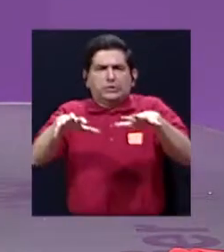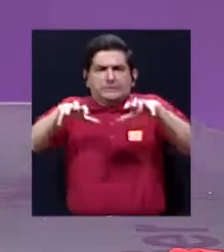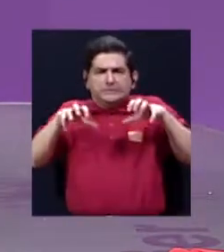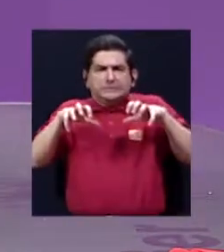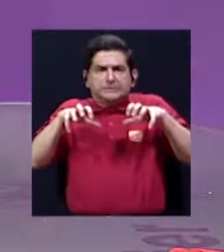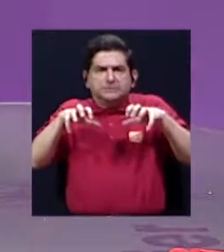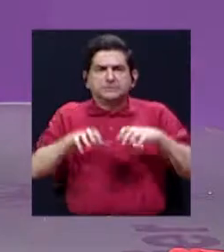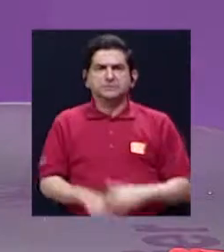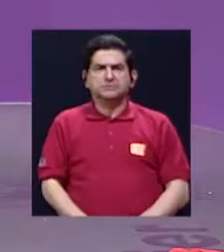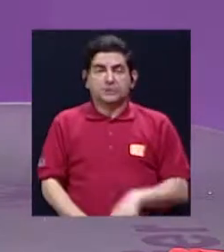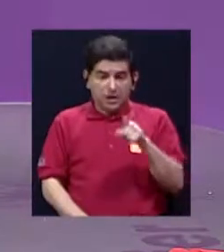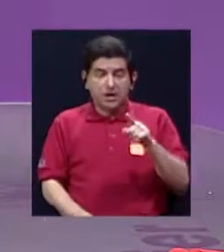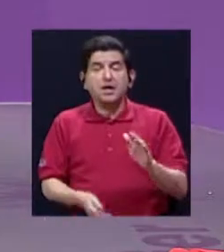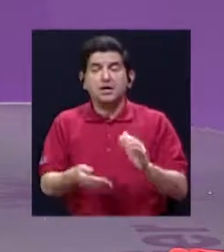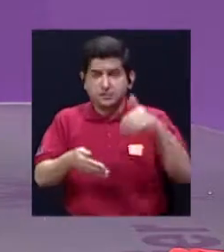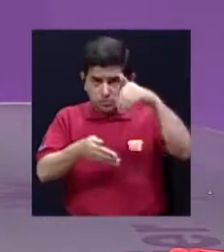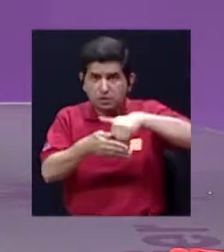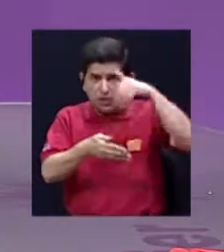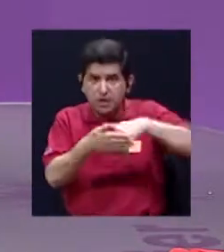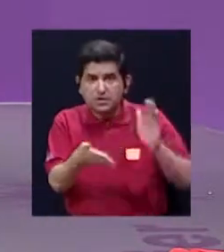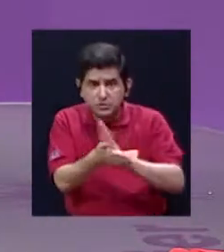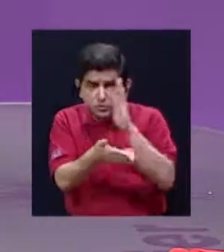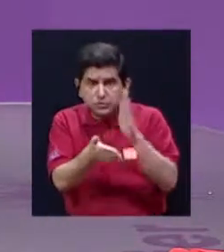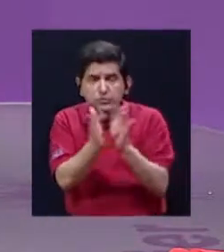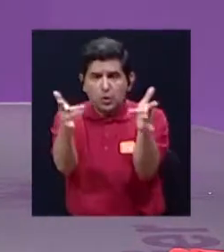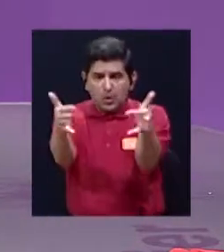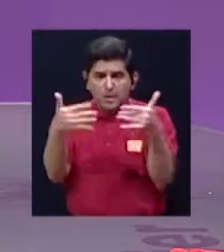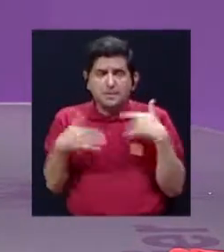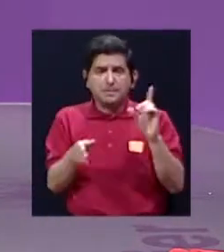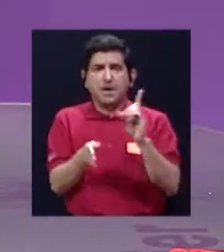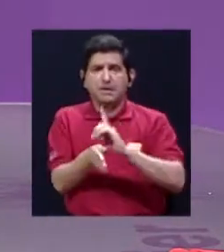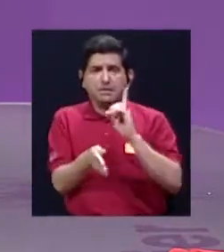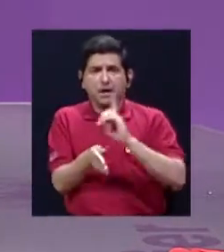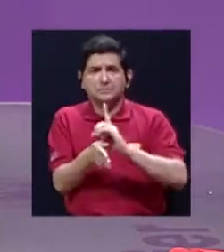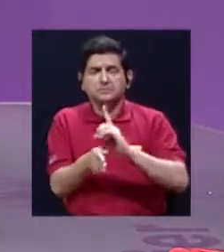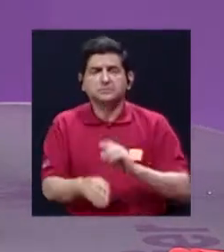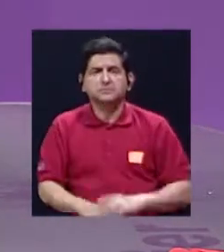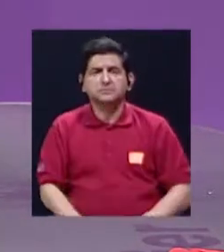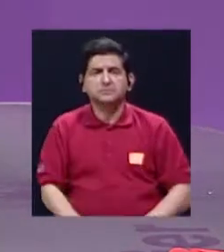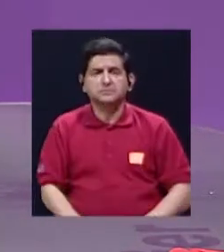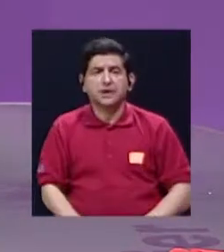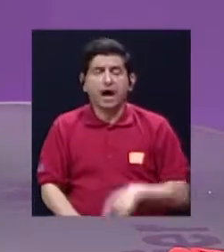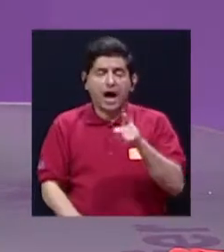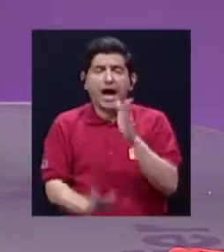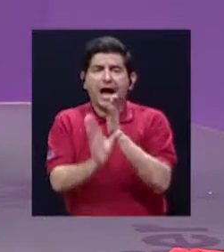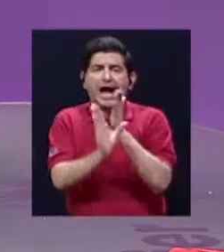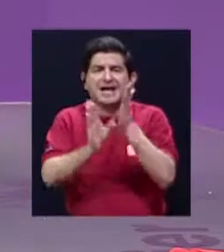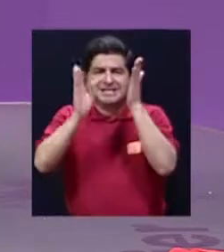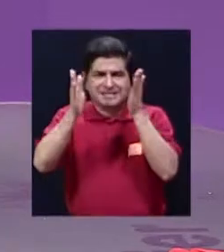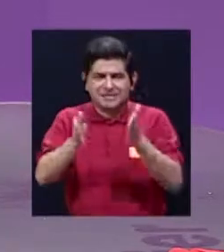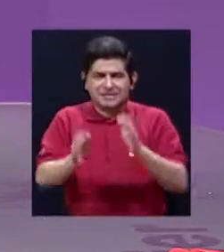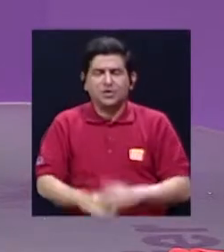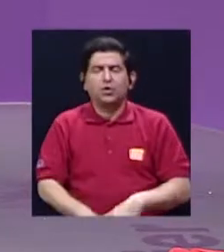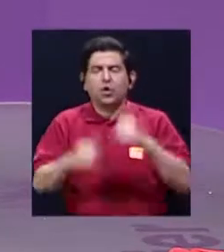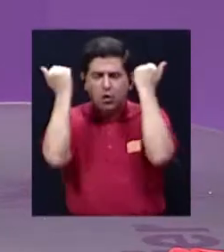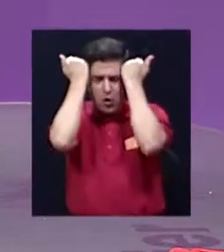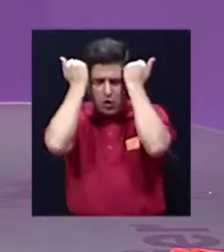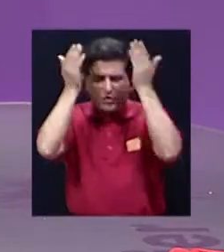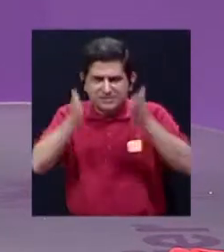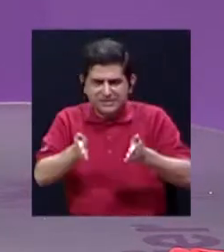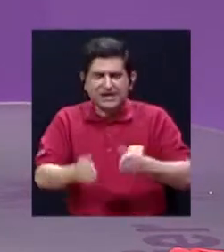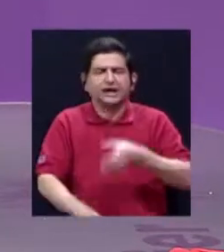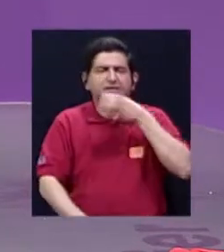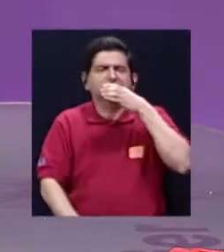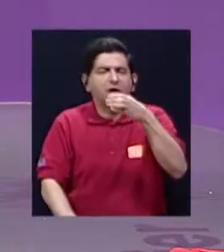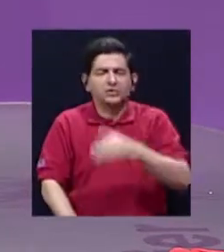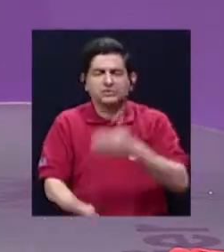que fueron incluso documentadas en el expediente médico que el psiquiatra le da una recomendación para hacer